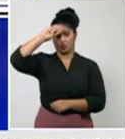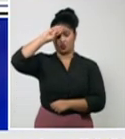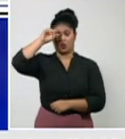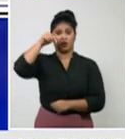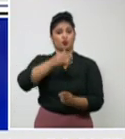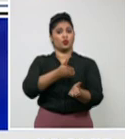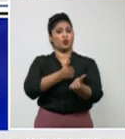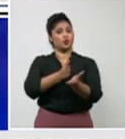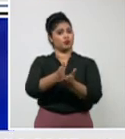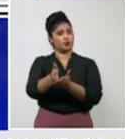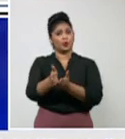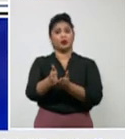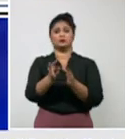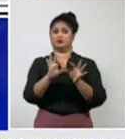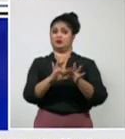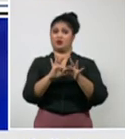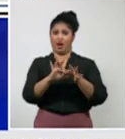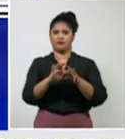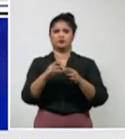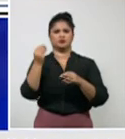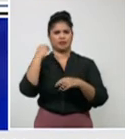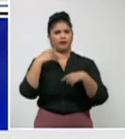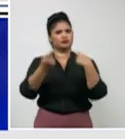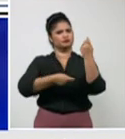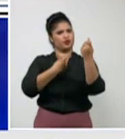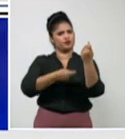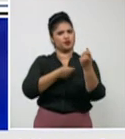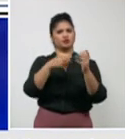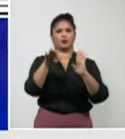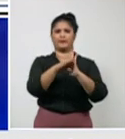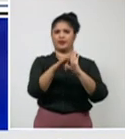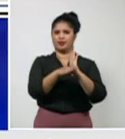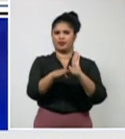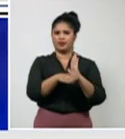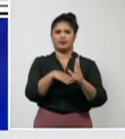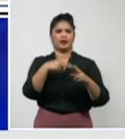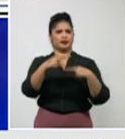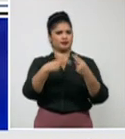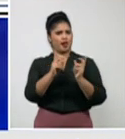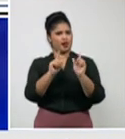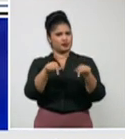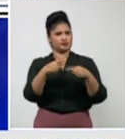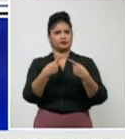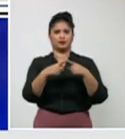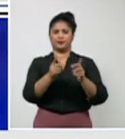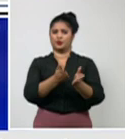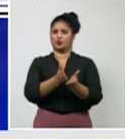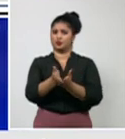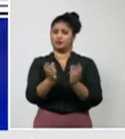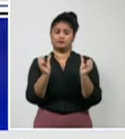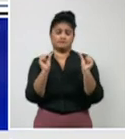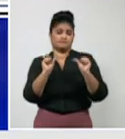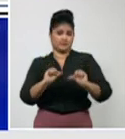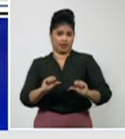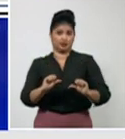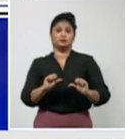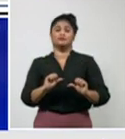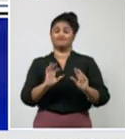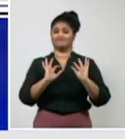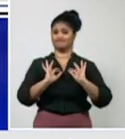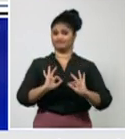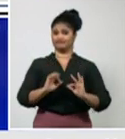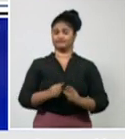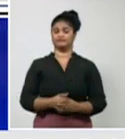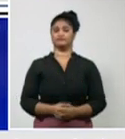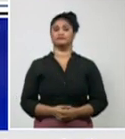a pesar del esfuerzo de sus territorios en ese lugar, pues con el 100% ya de todos